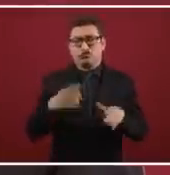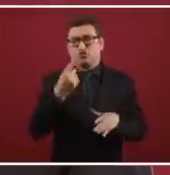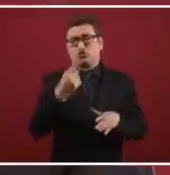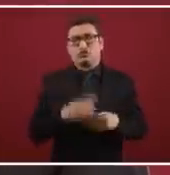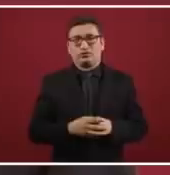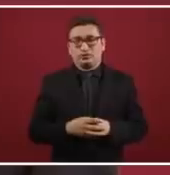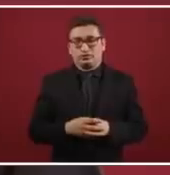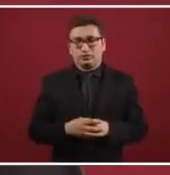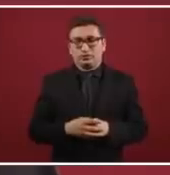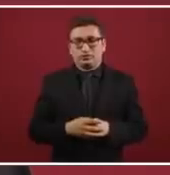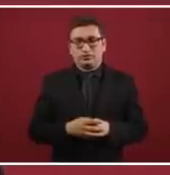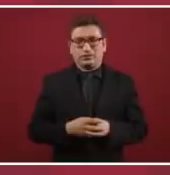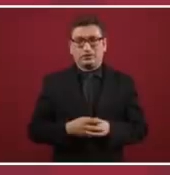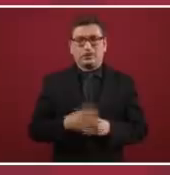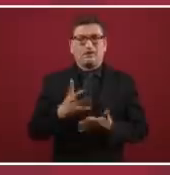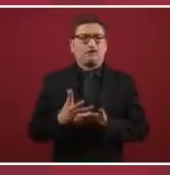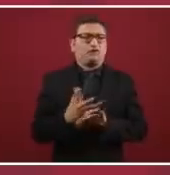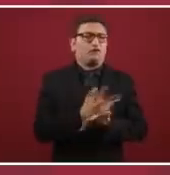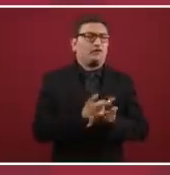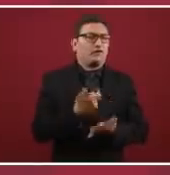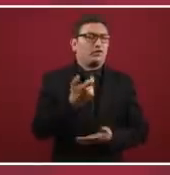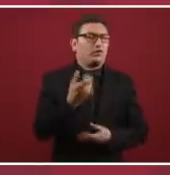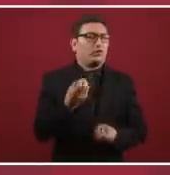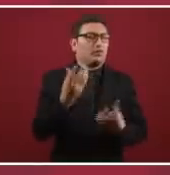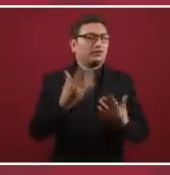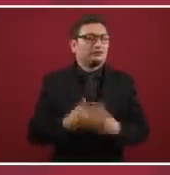¿Cuánto es la utilidad?